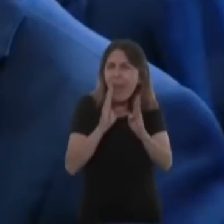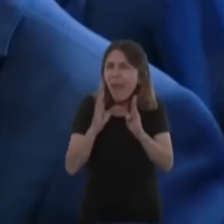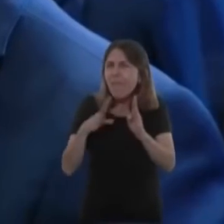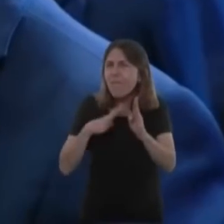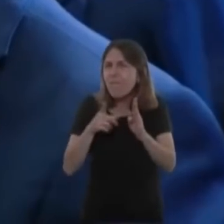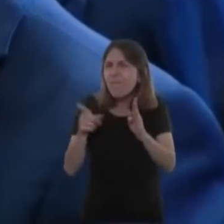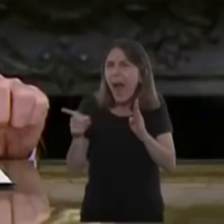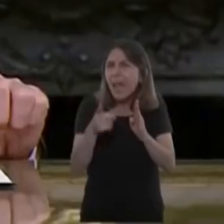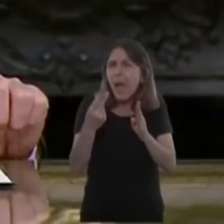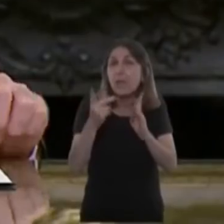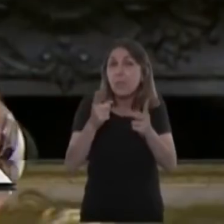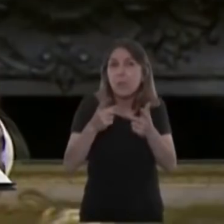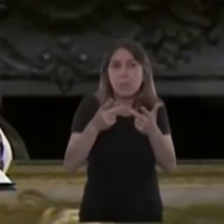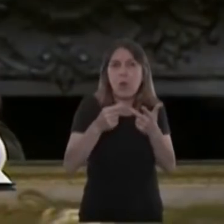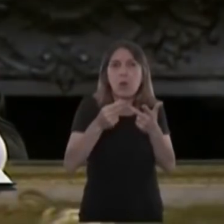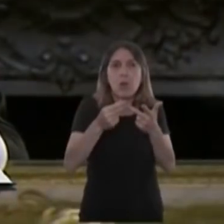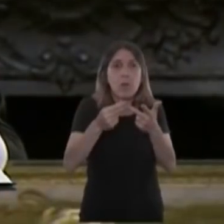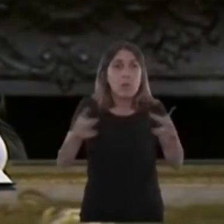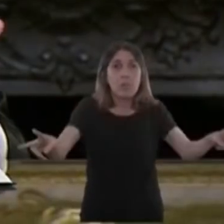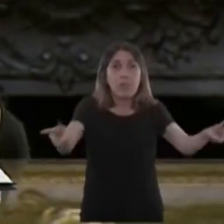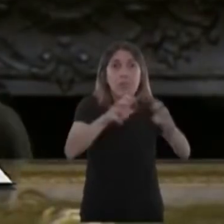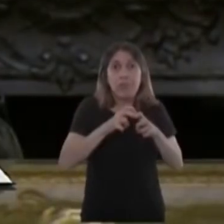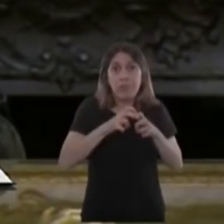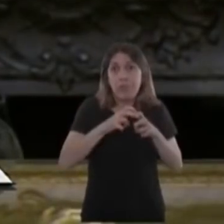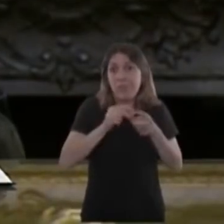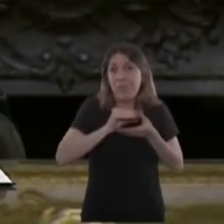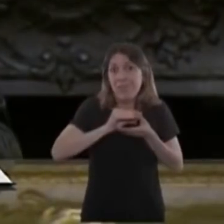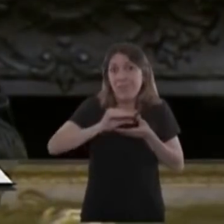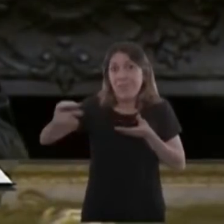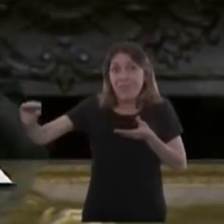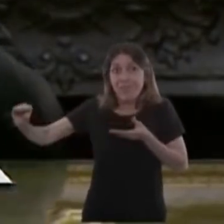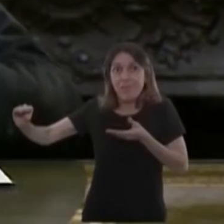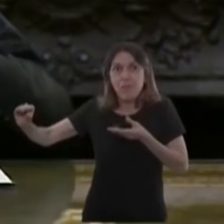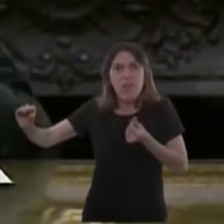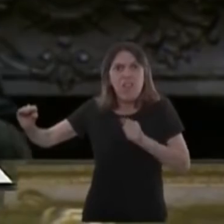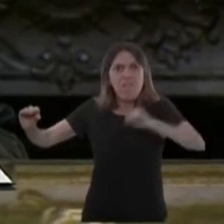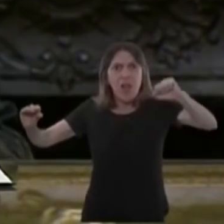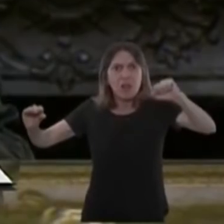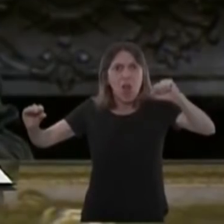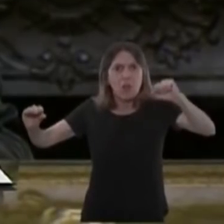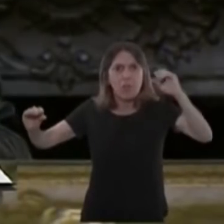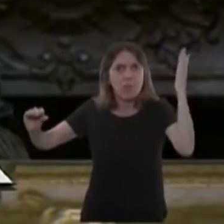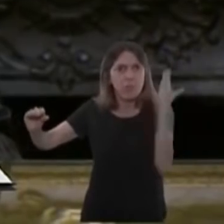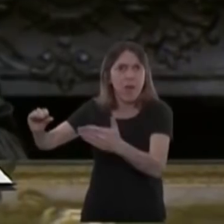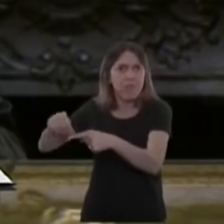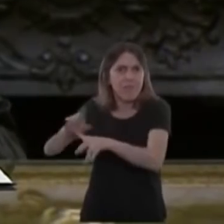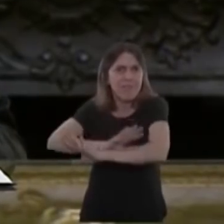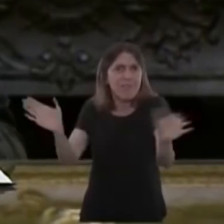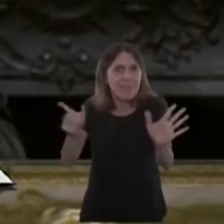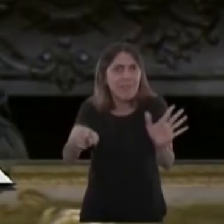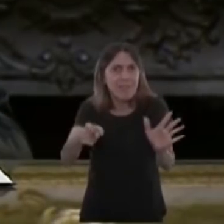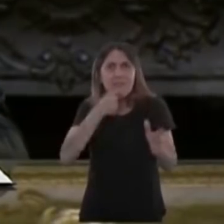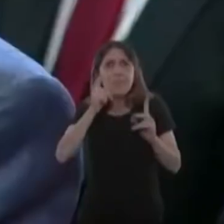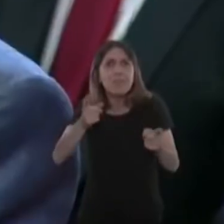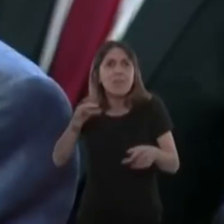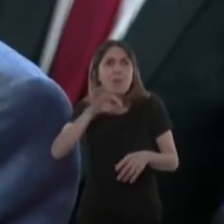censo ese día, así que no va a haber liquidaciones y van a cobrar los DNIs terminados en 6 y 7 el martes